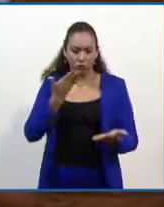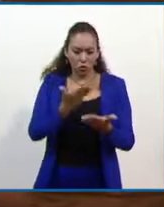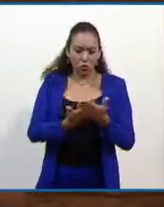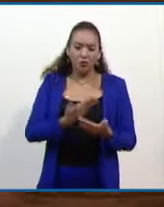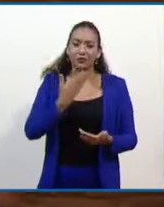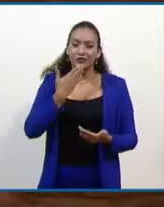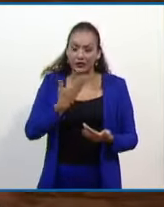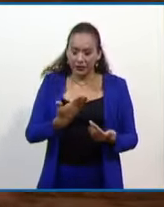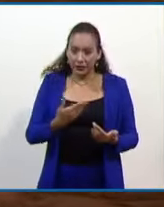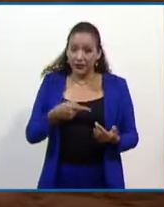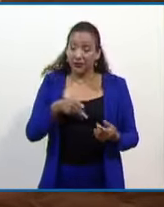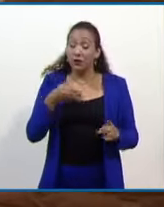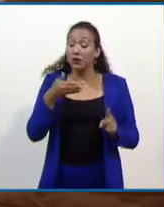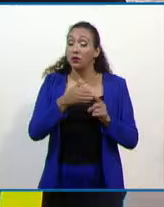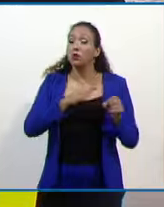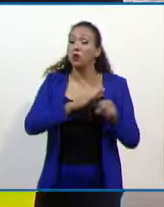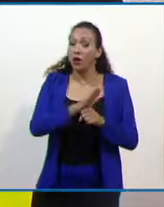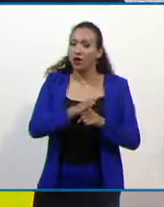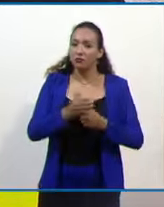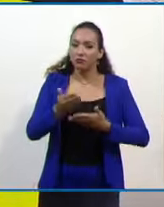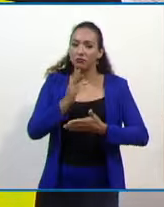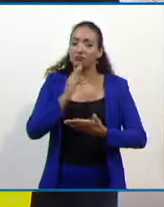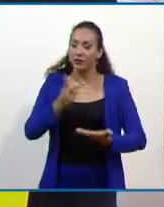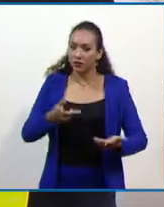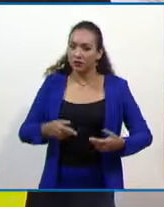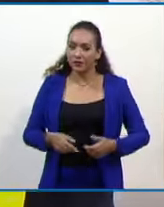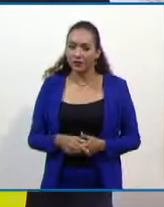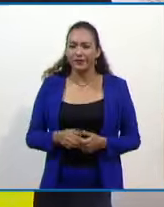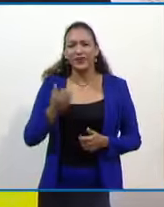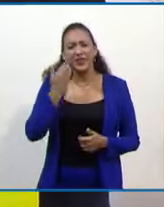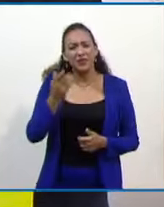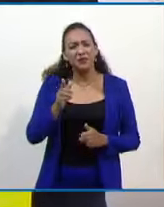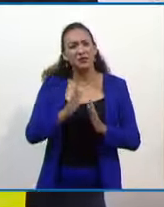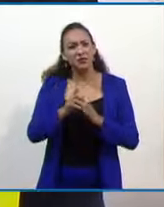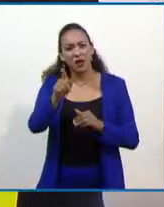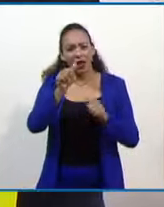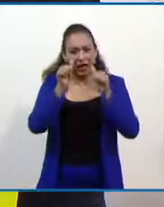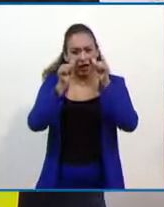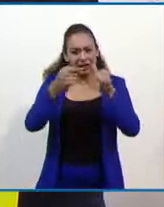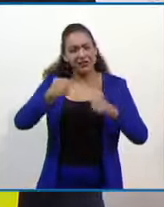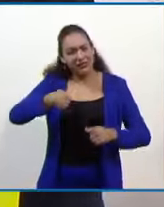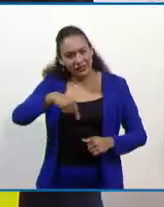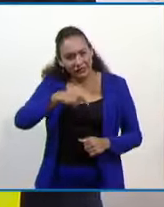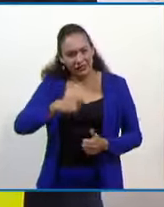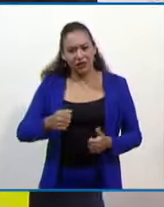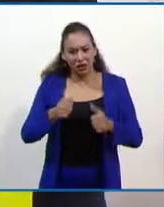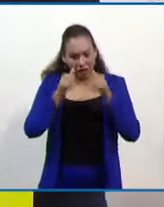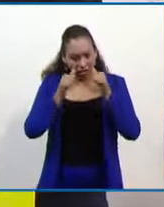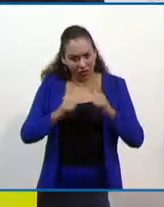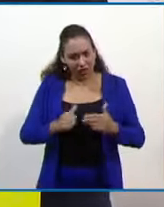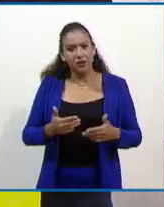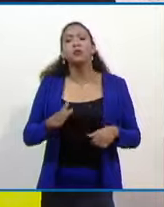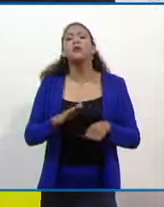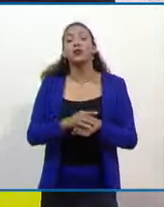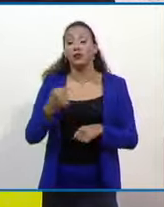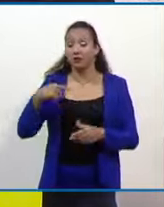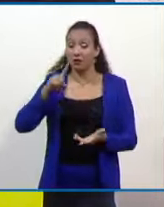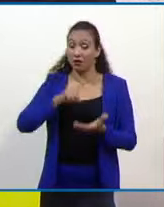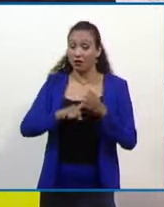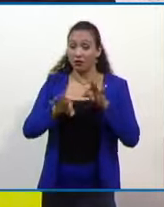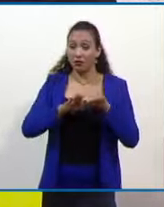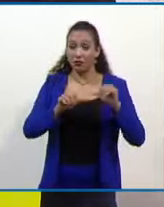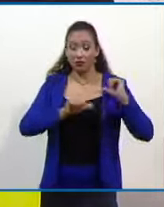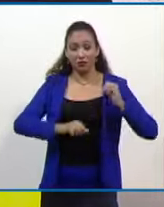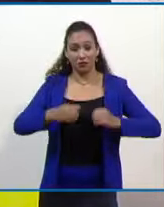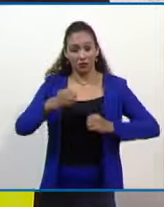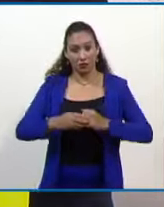dirigidas efectivamente a lograr esos objetivos. Que nos escuchen, queremos que escuchen a la voz del trabajador del Poder Judicial de la Federación.